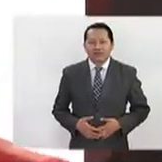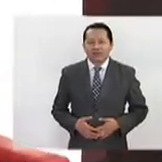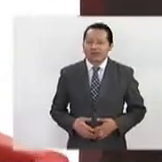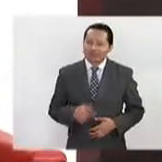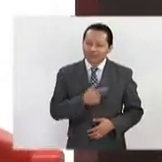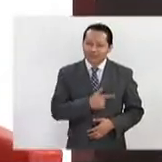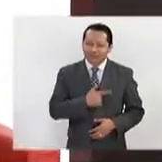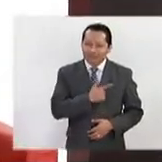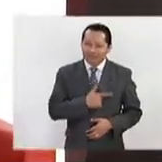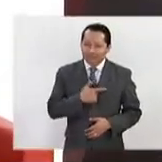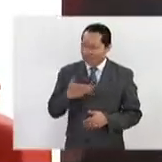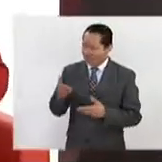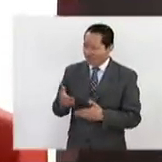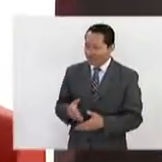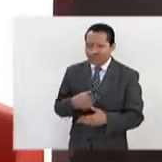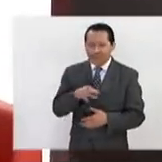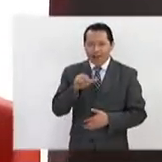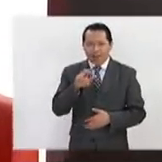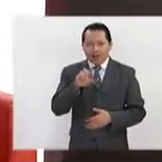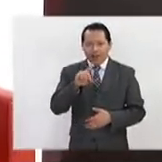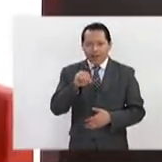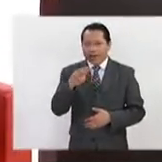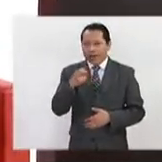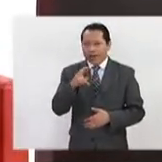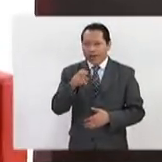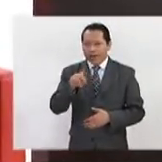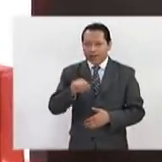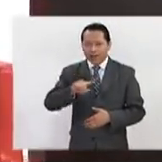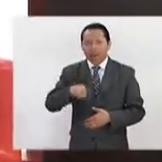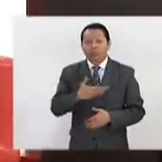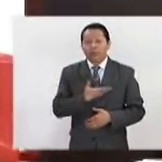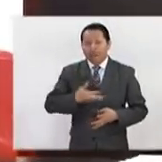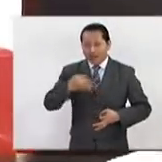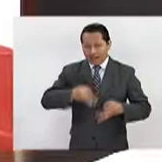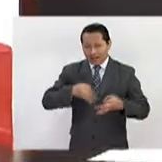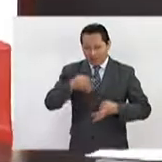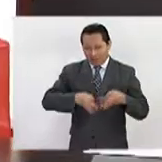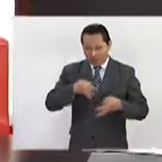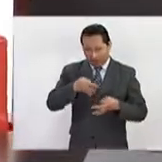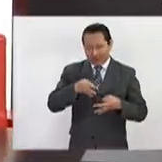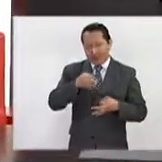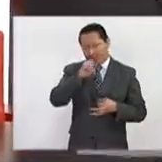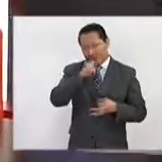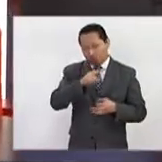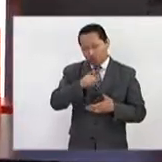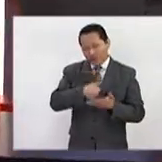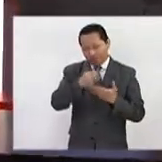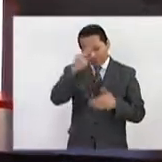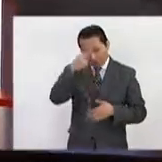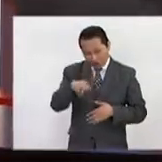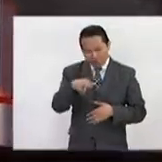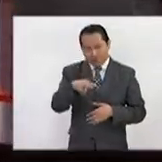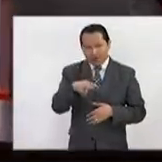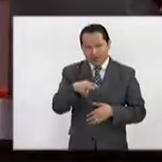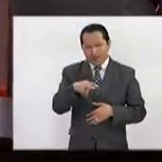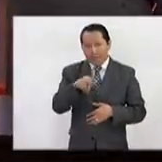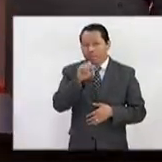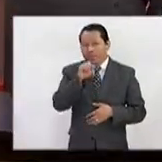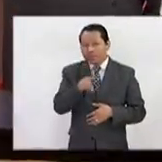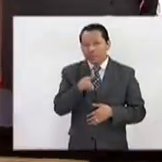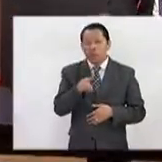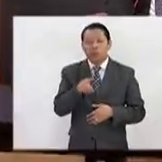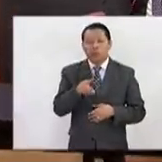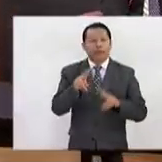Nos da mucho gusto que esté aquí en el estudio Armando Hernández, él es presidente del Tribunal Electoral de la Ciudad de México. Pero vamos a hablar de un asunto interesante